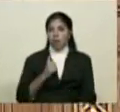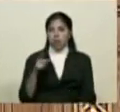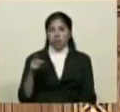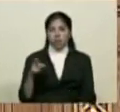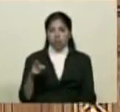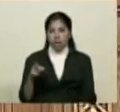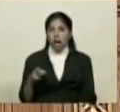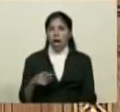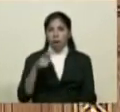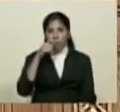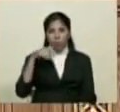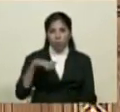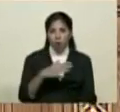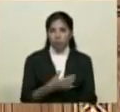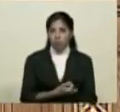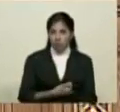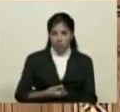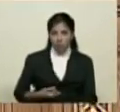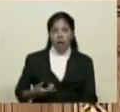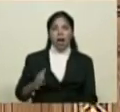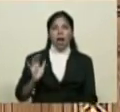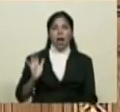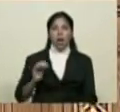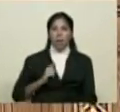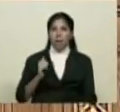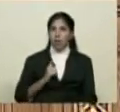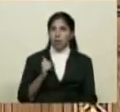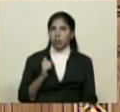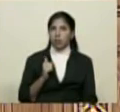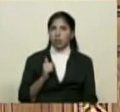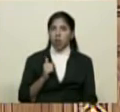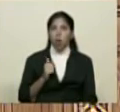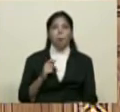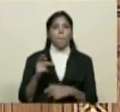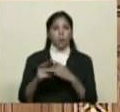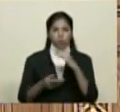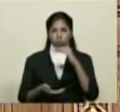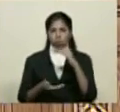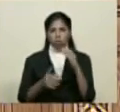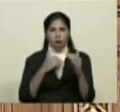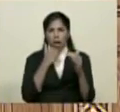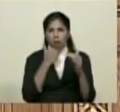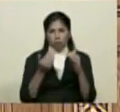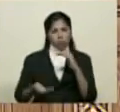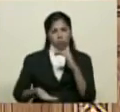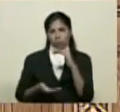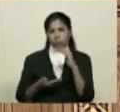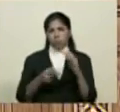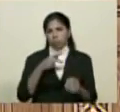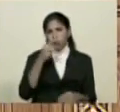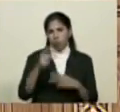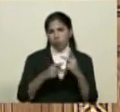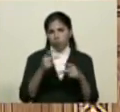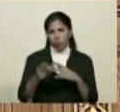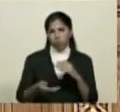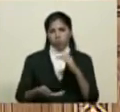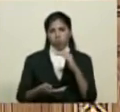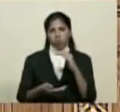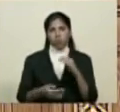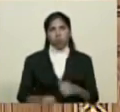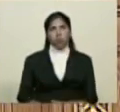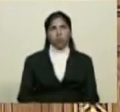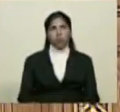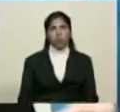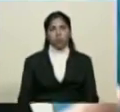estado aportando el recurso ahora un producto que estaba pasado a